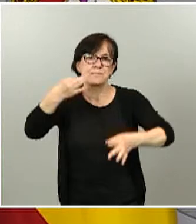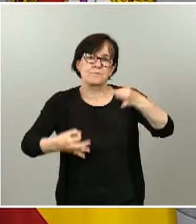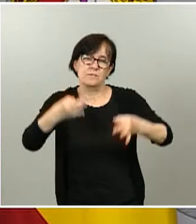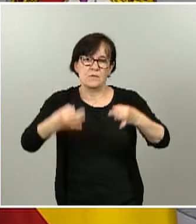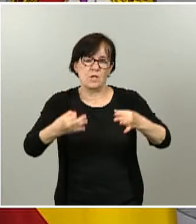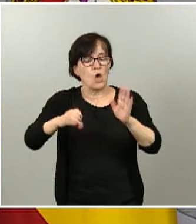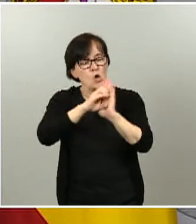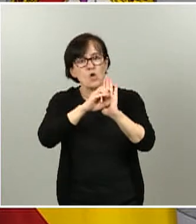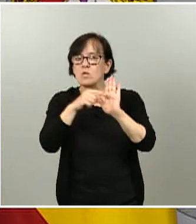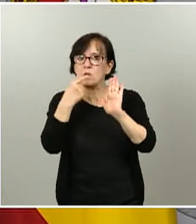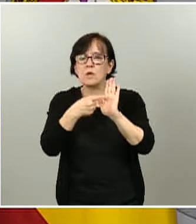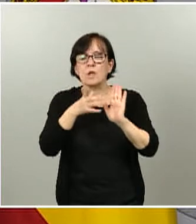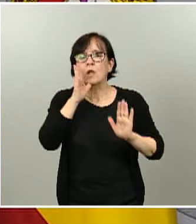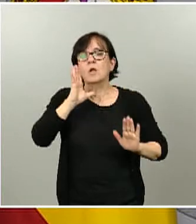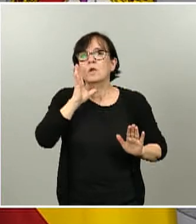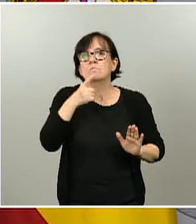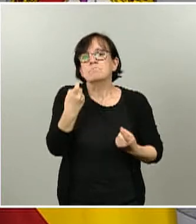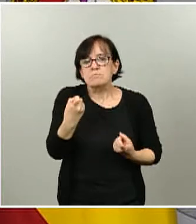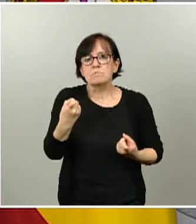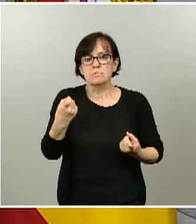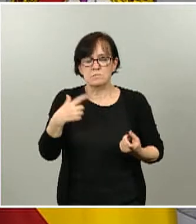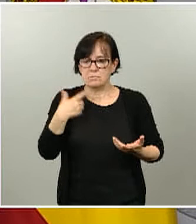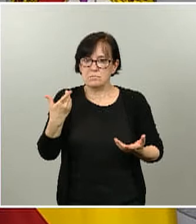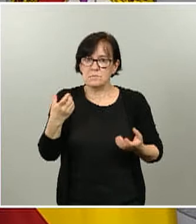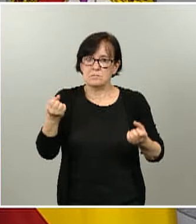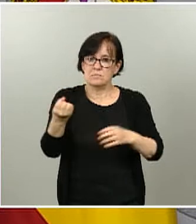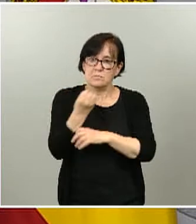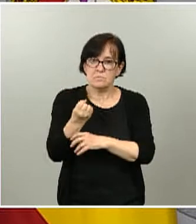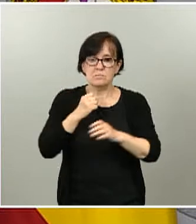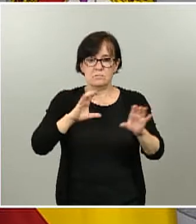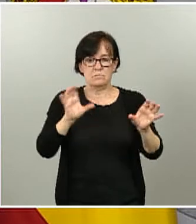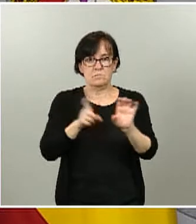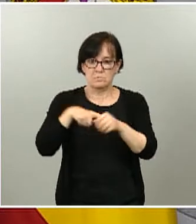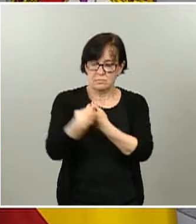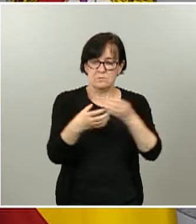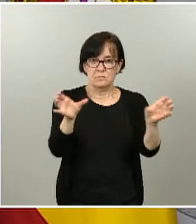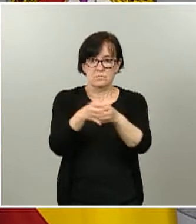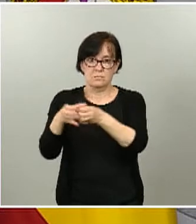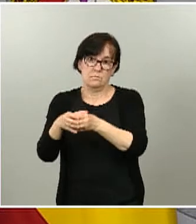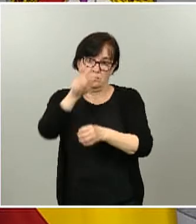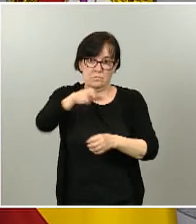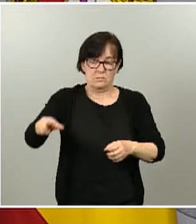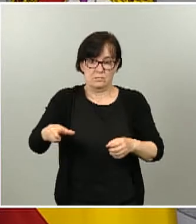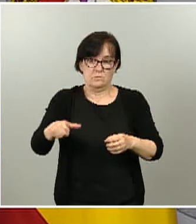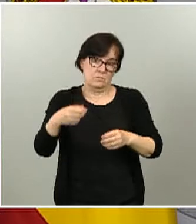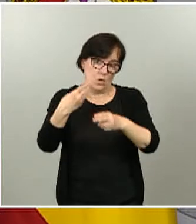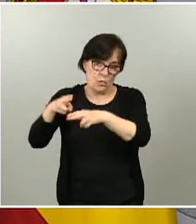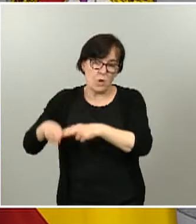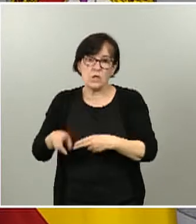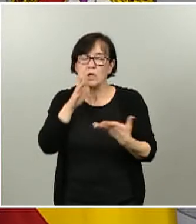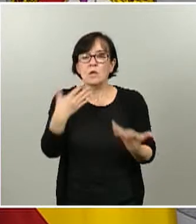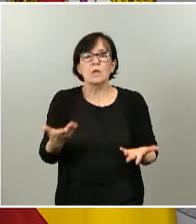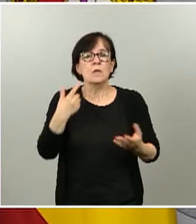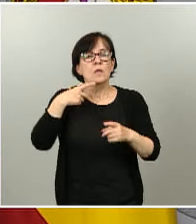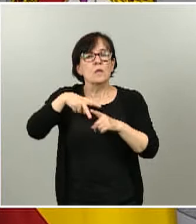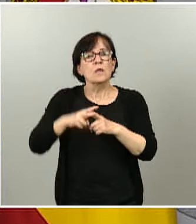y, por tanto, la necesidad del refrendo de la representación de la soberanía popular es lo que le da a este instrumento la